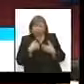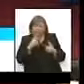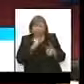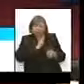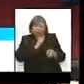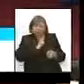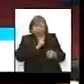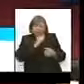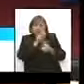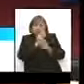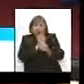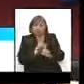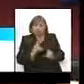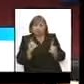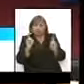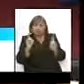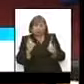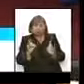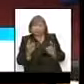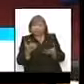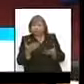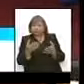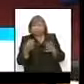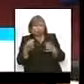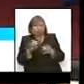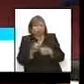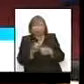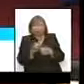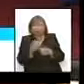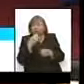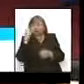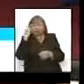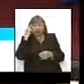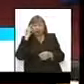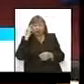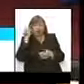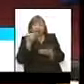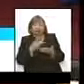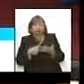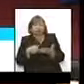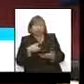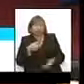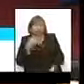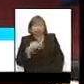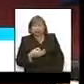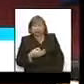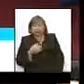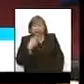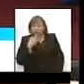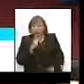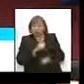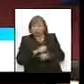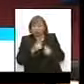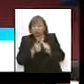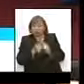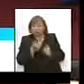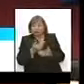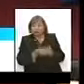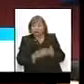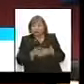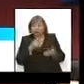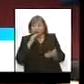de la democracia. No hay instituciones democráticas sólidas. Por eso es que nosotros consideramos que tiene que ser modificado sustancialmente. Yo he